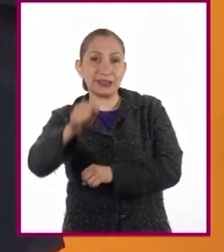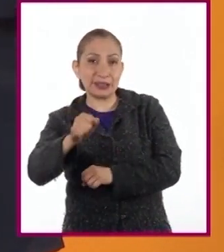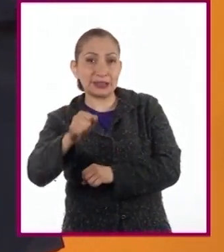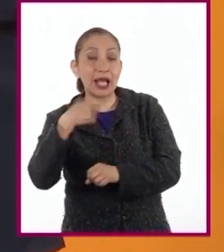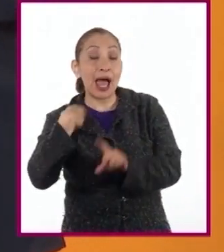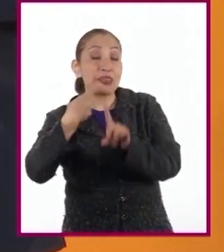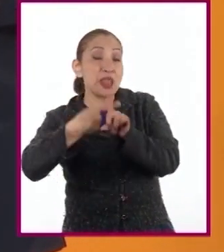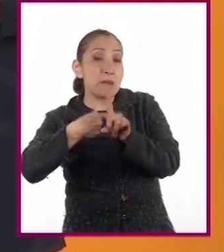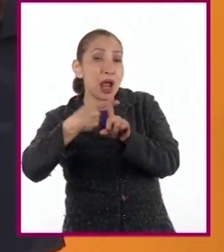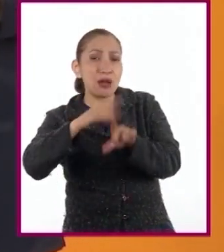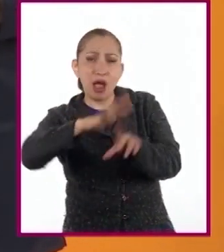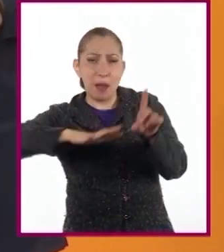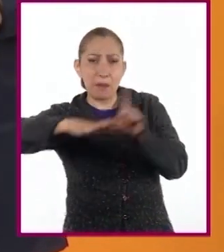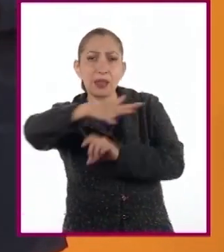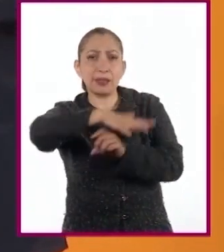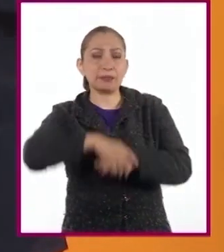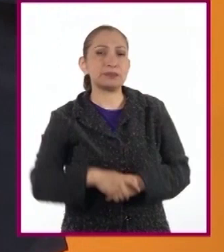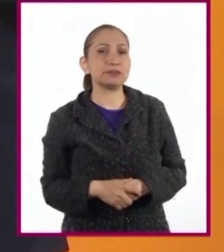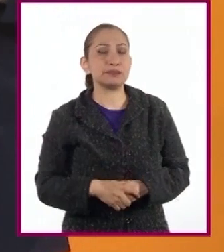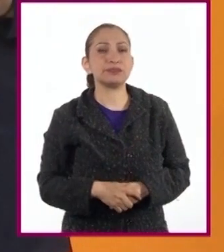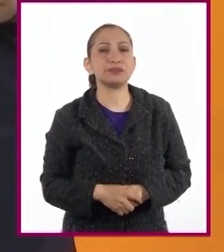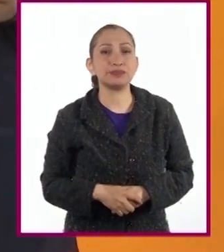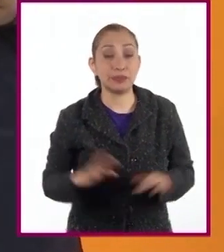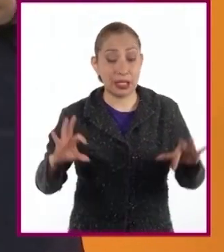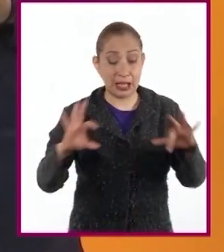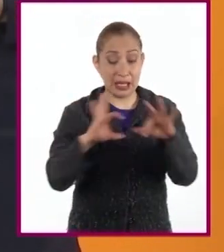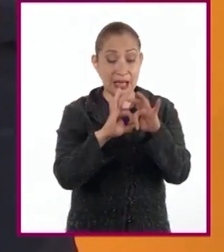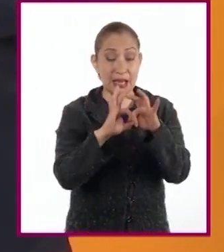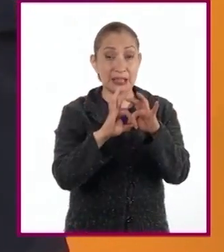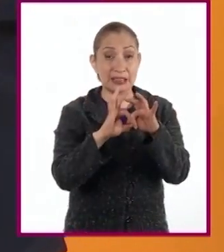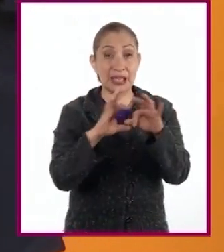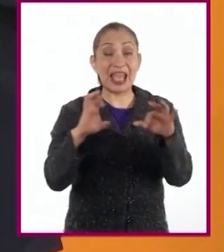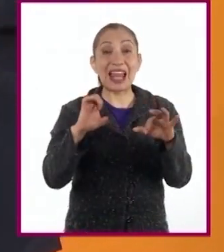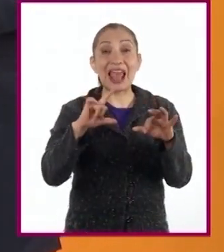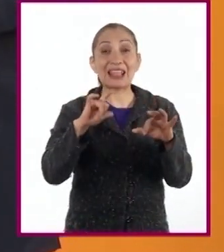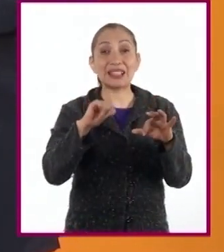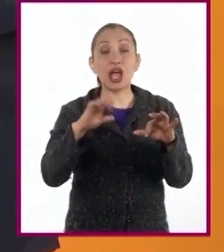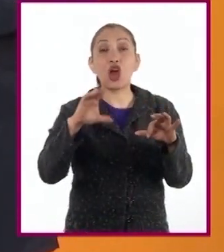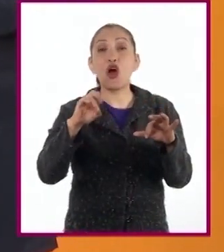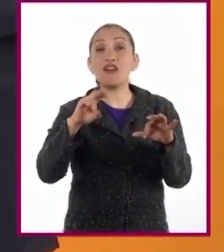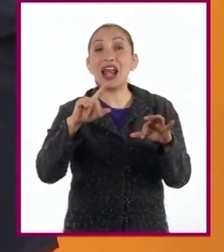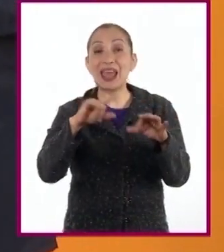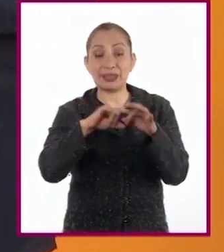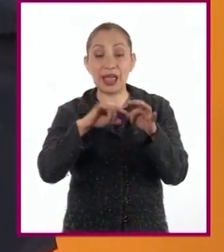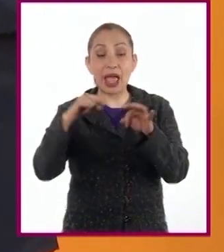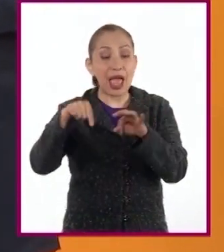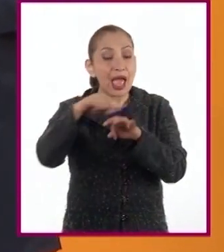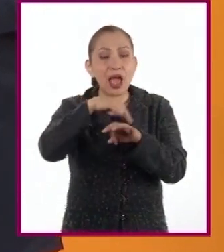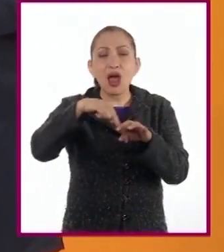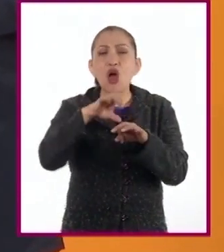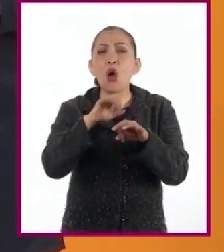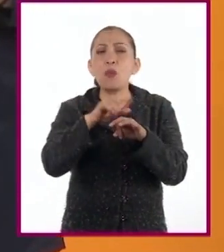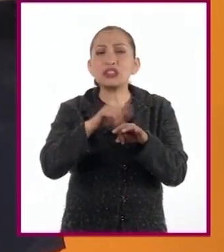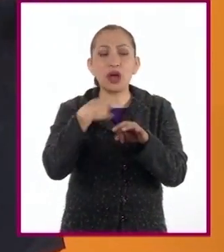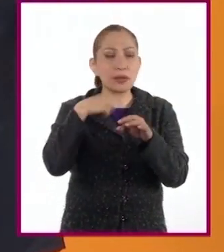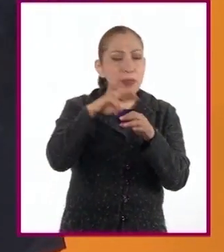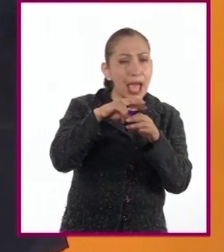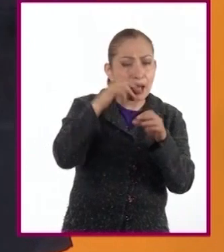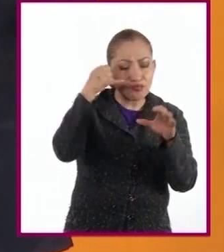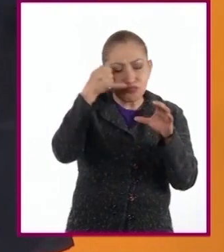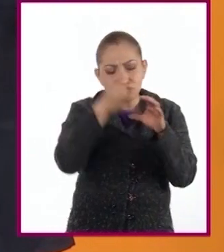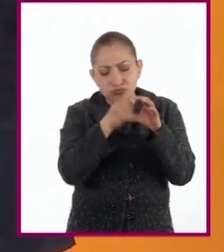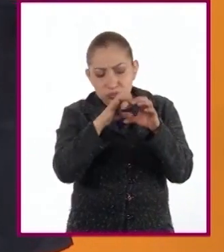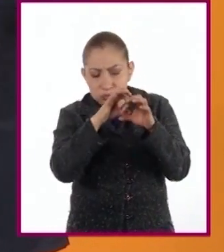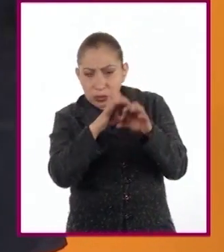a temperatura ambiente. El enlace covalente que presenta un compuesto determina sus propiedades